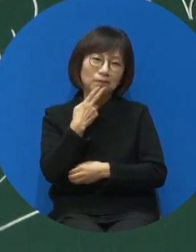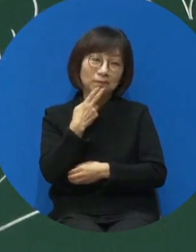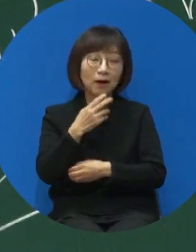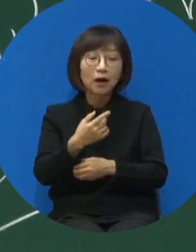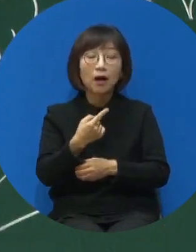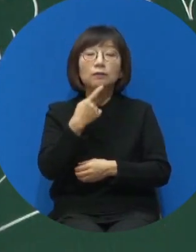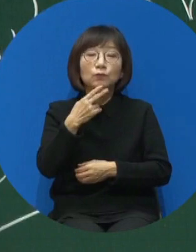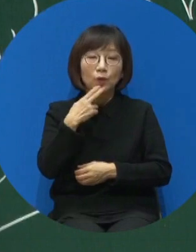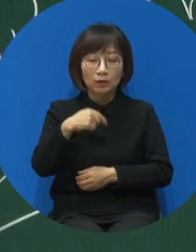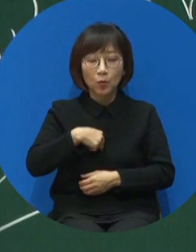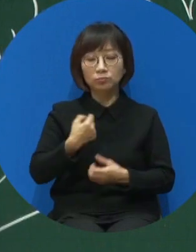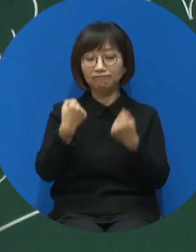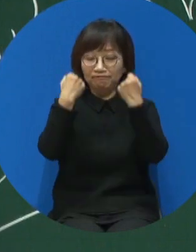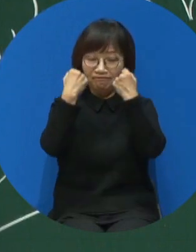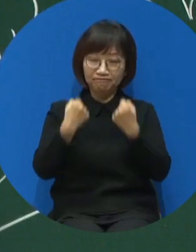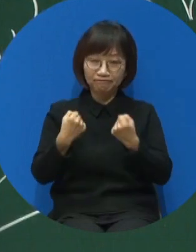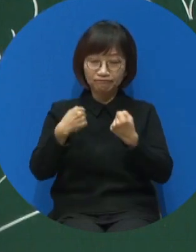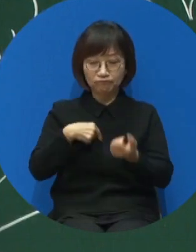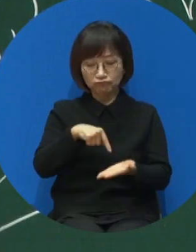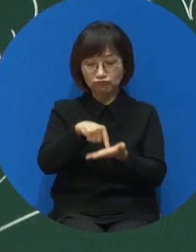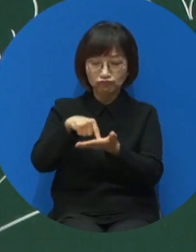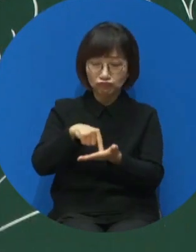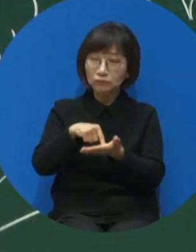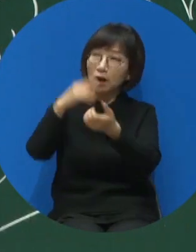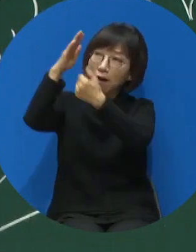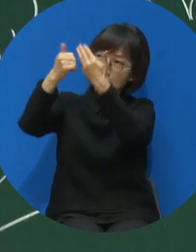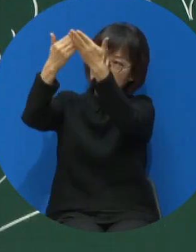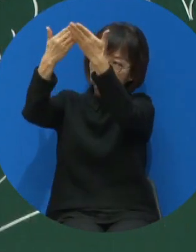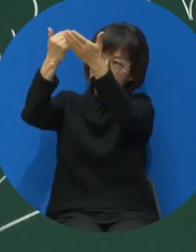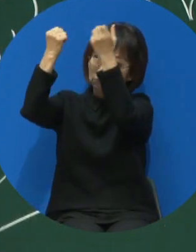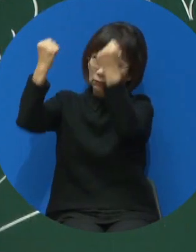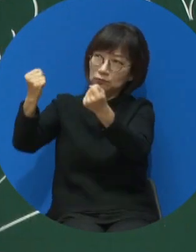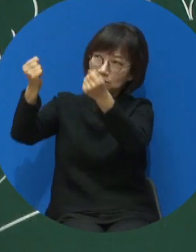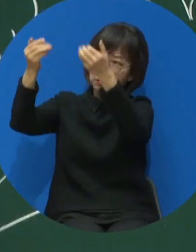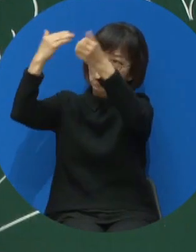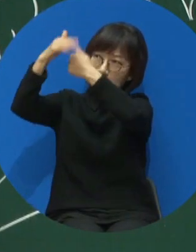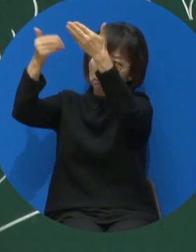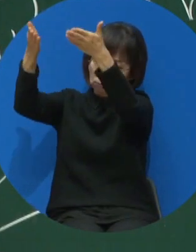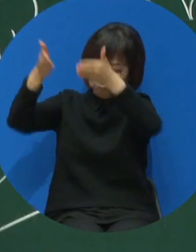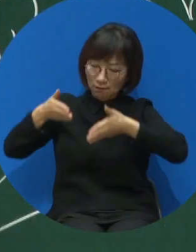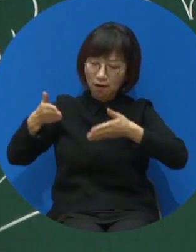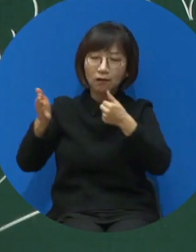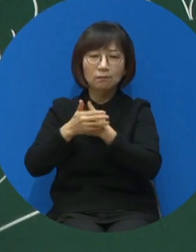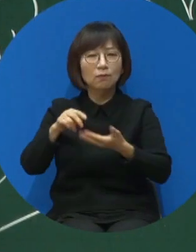cuando volvieron a trámite me dio vuelta